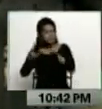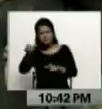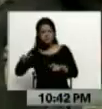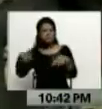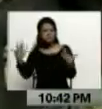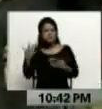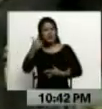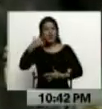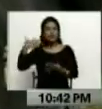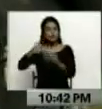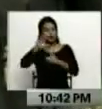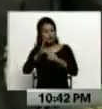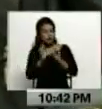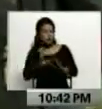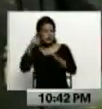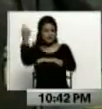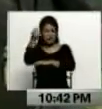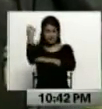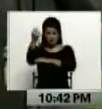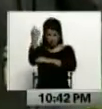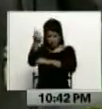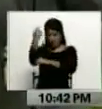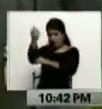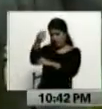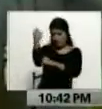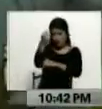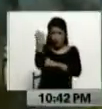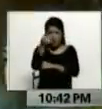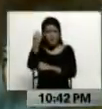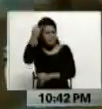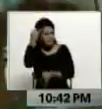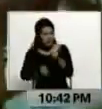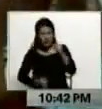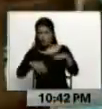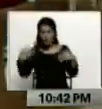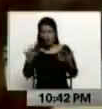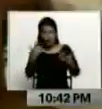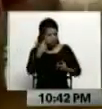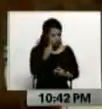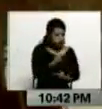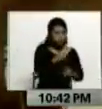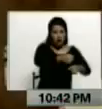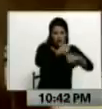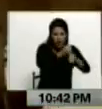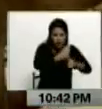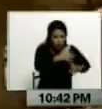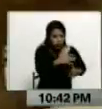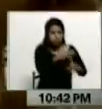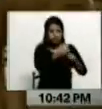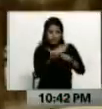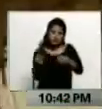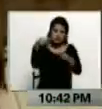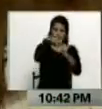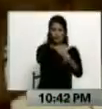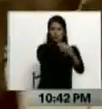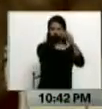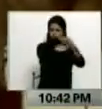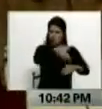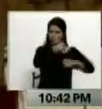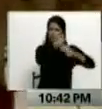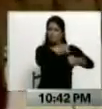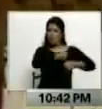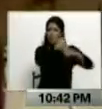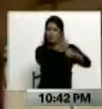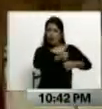práctica del llanero terminó de hacerse un hombre deando por otr herrero en la silla mejor